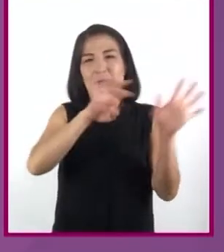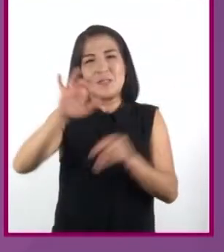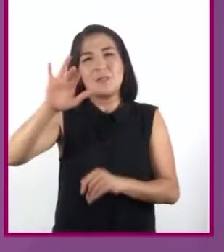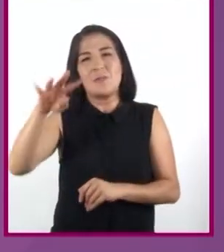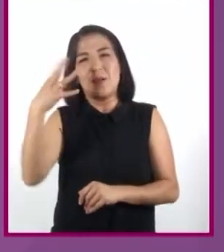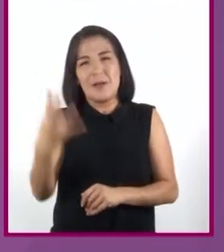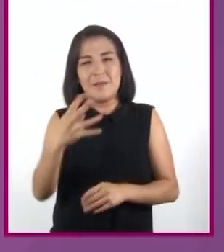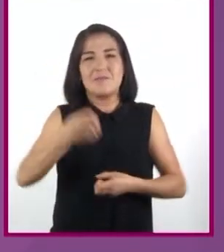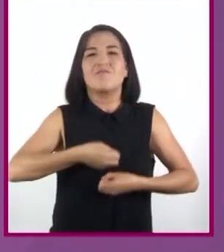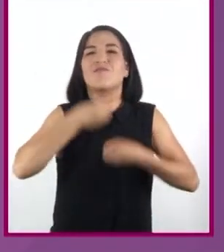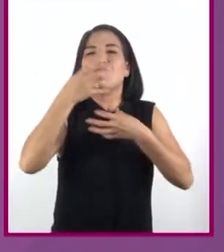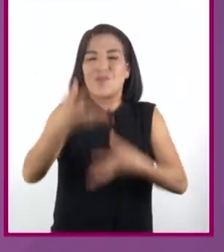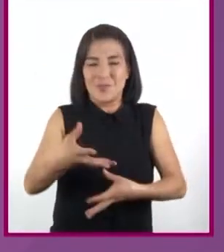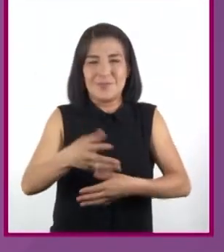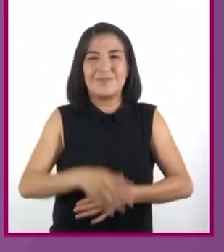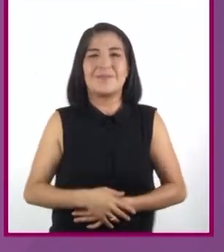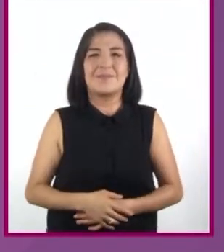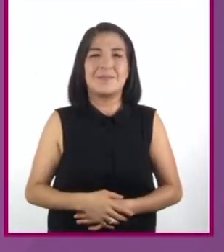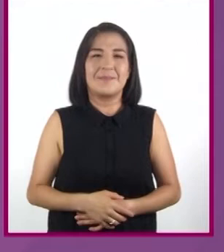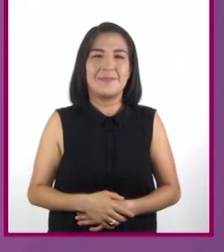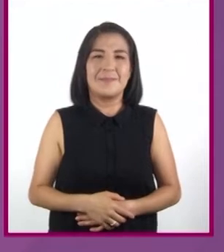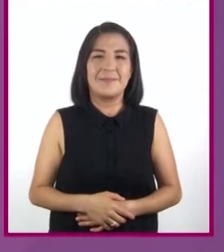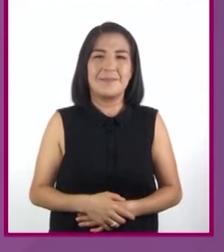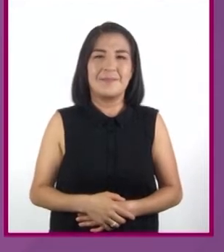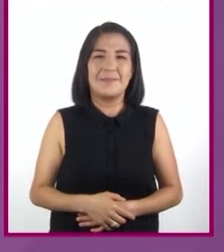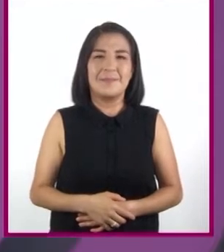Fuentes, fragmento.